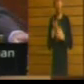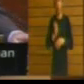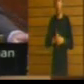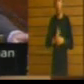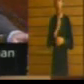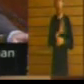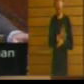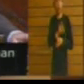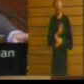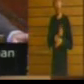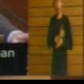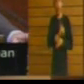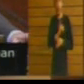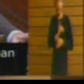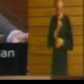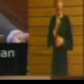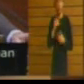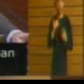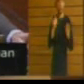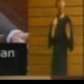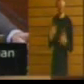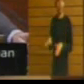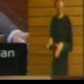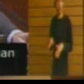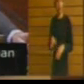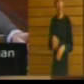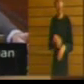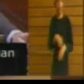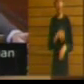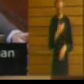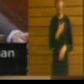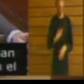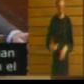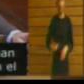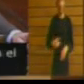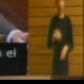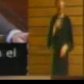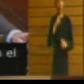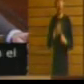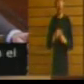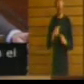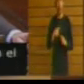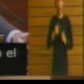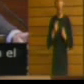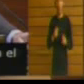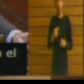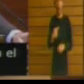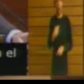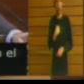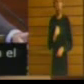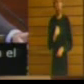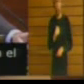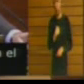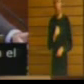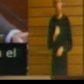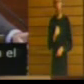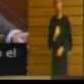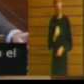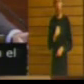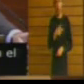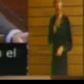el modelo D. Cuestiones estas, calificativos, que no son míos, señora Torres, que parece que se